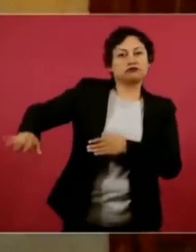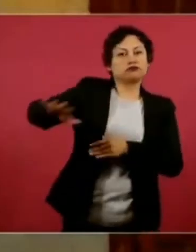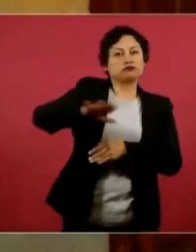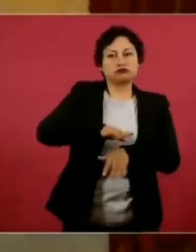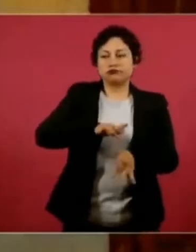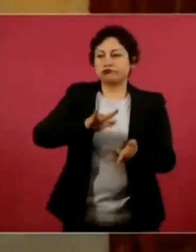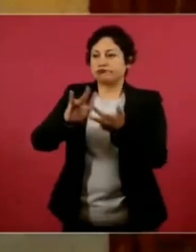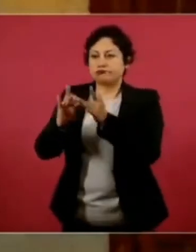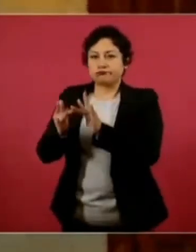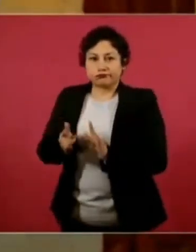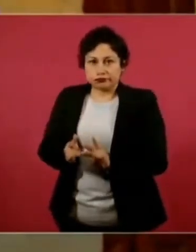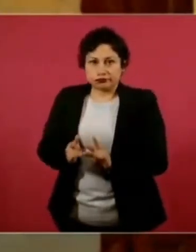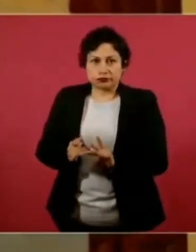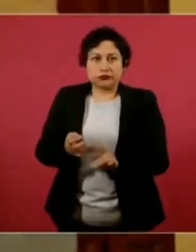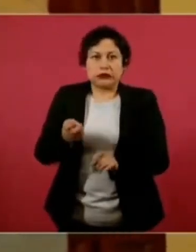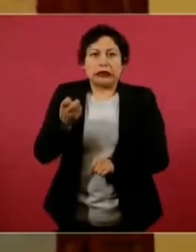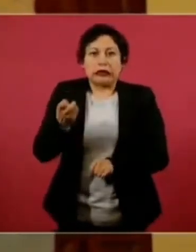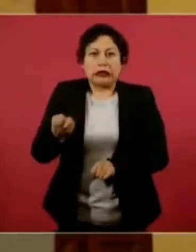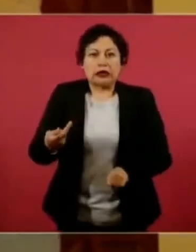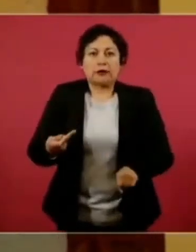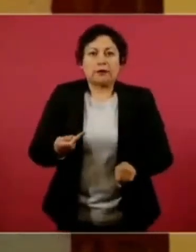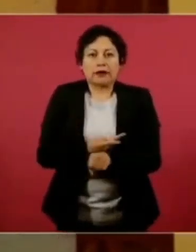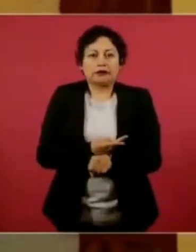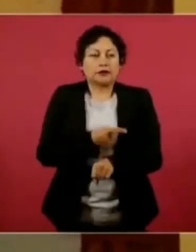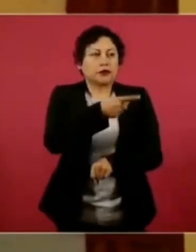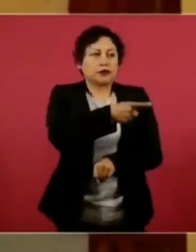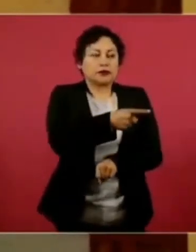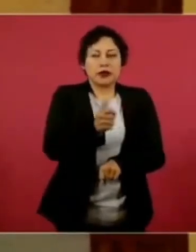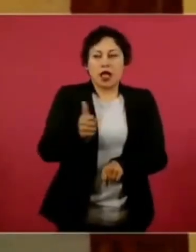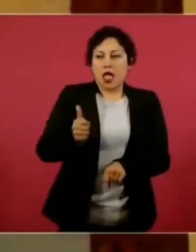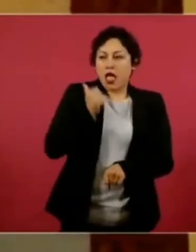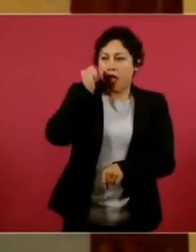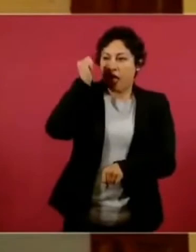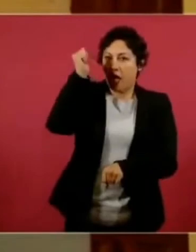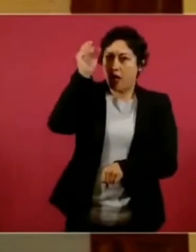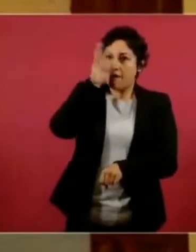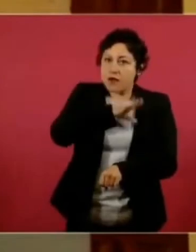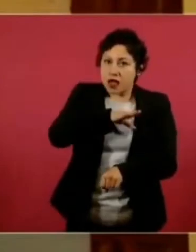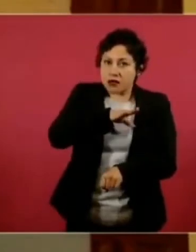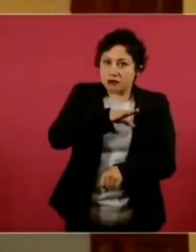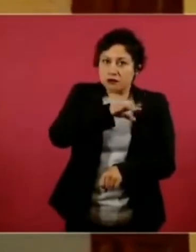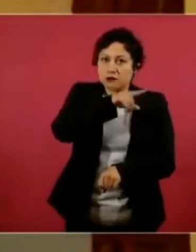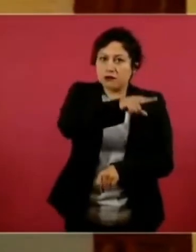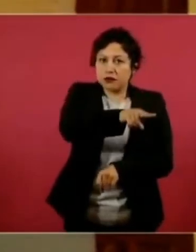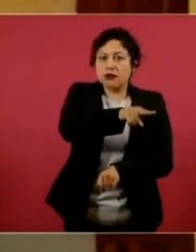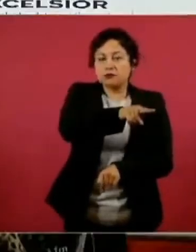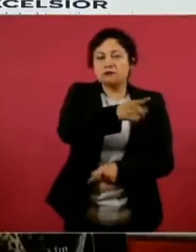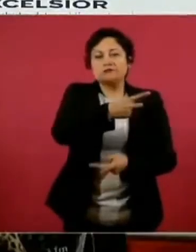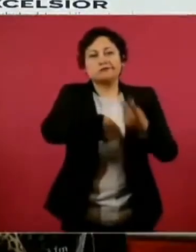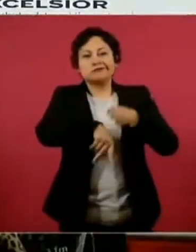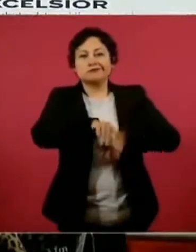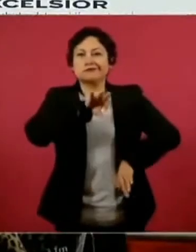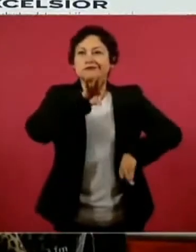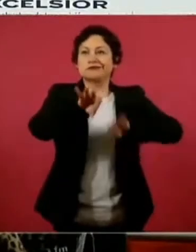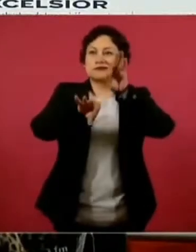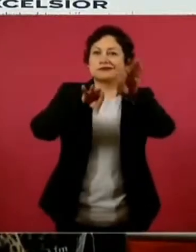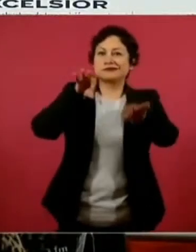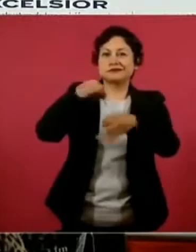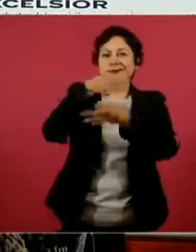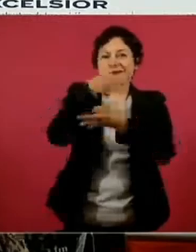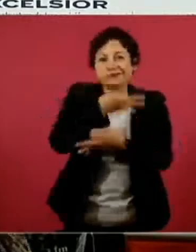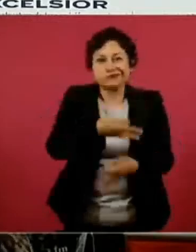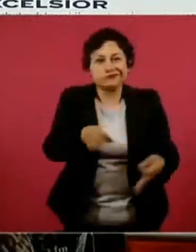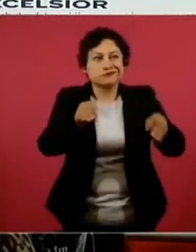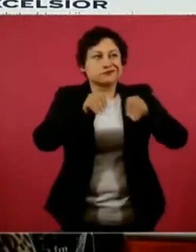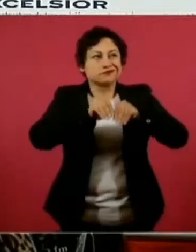señala que la CFE electrocuta la red de transmisión, que no invertimos, que le apagamos